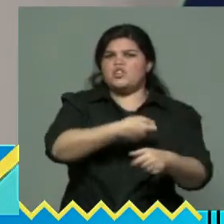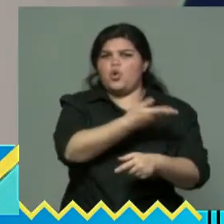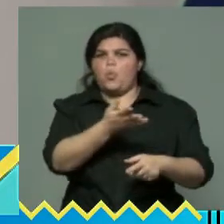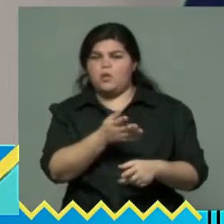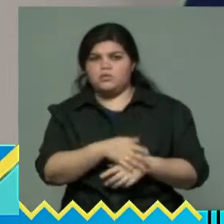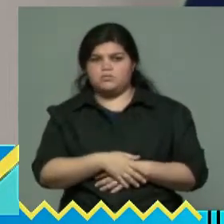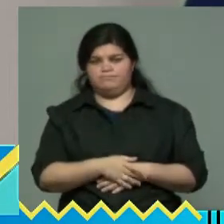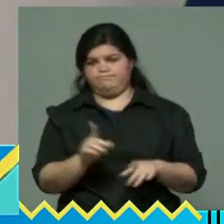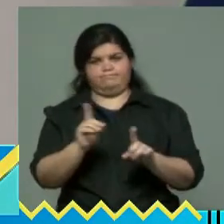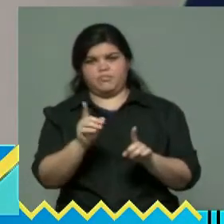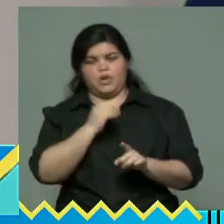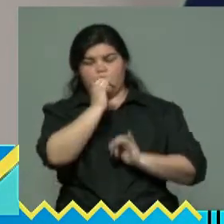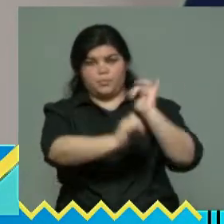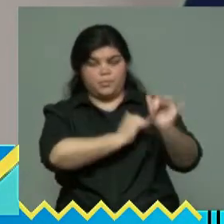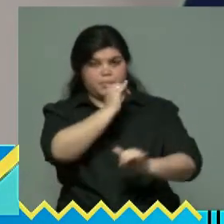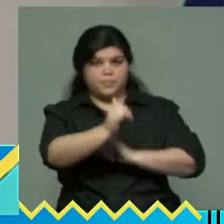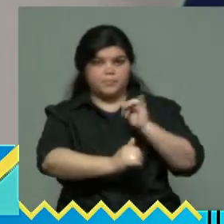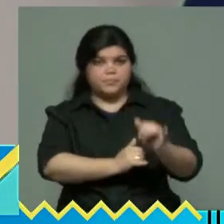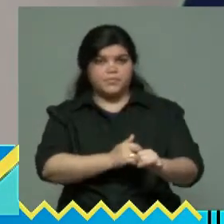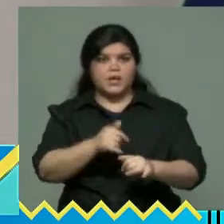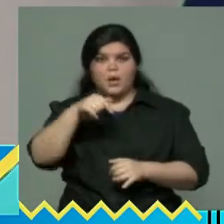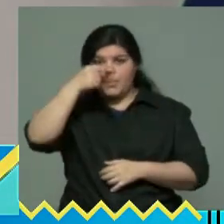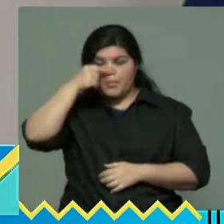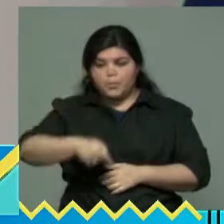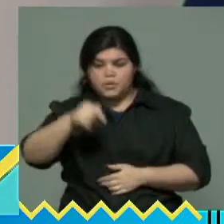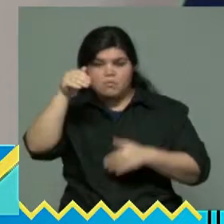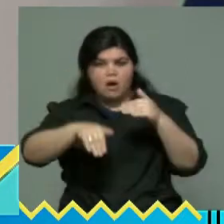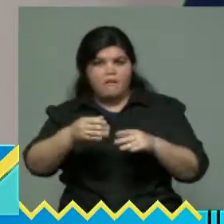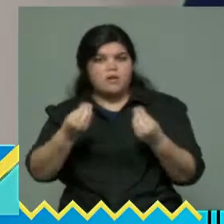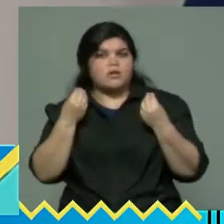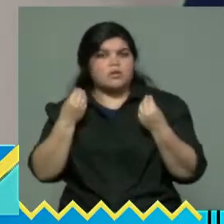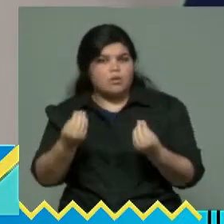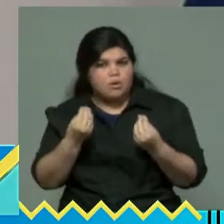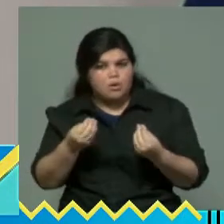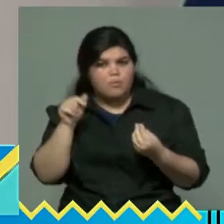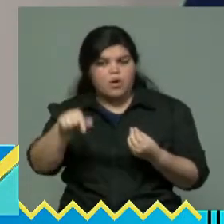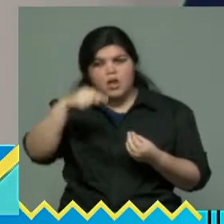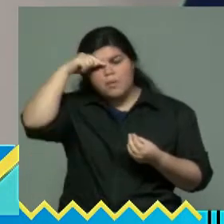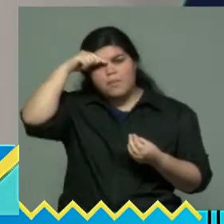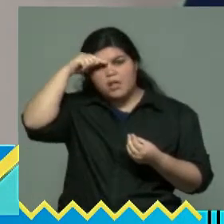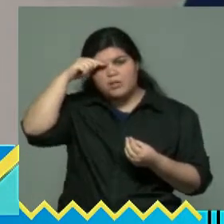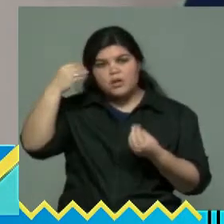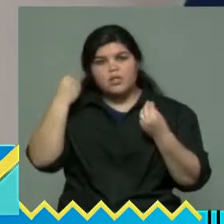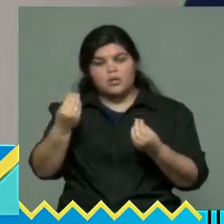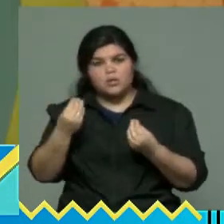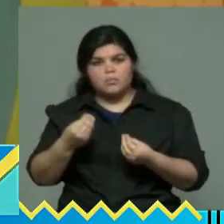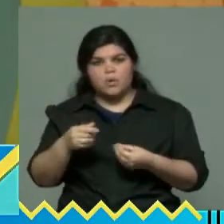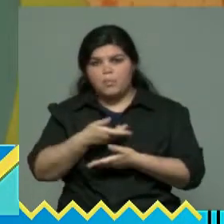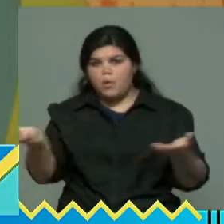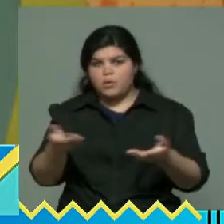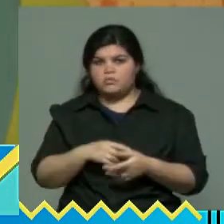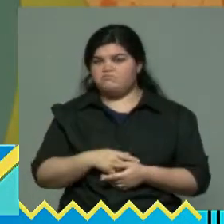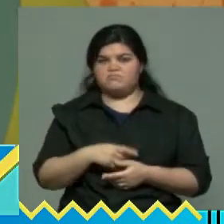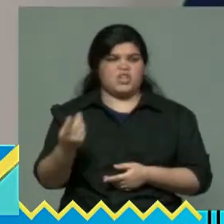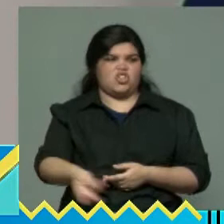estuvo especulando hasta último momento electoralmente con el caso de Santiago Maldonado. Incluso fue Quien público. especuló perdió porque no le sirvió para